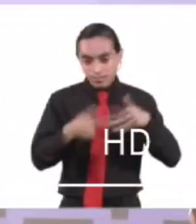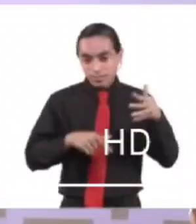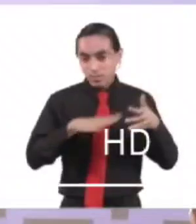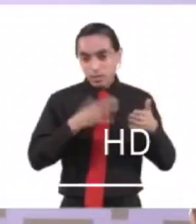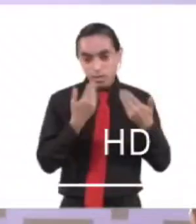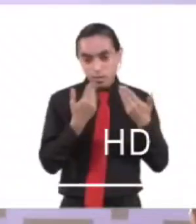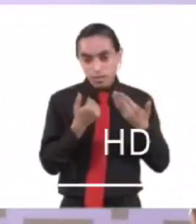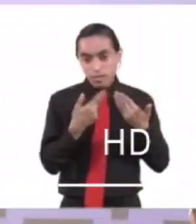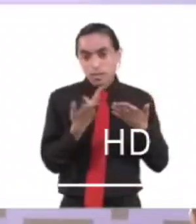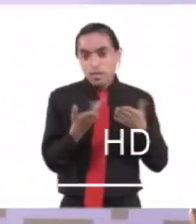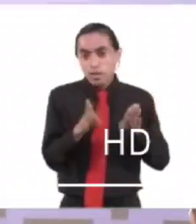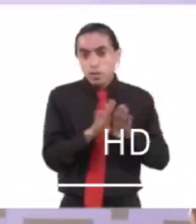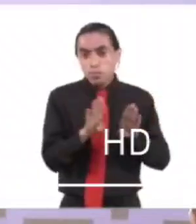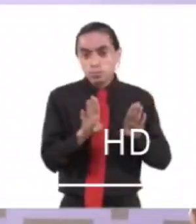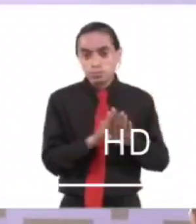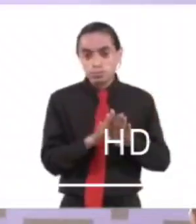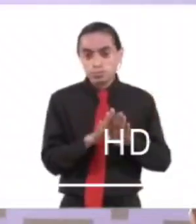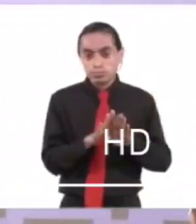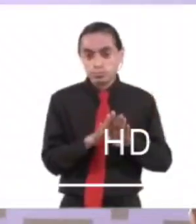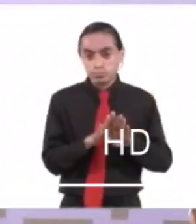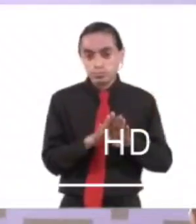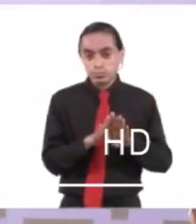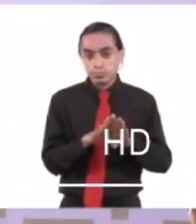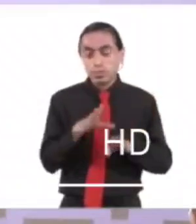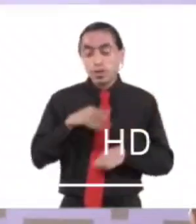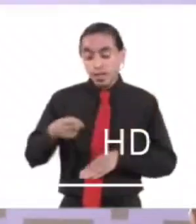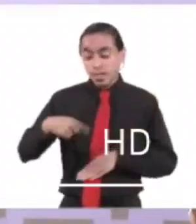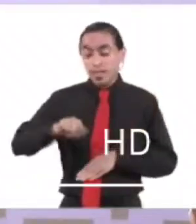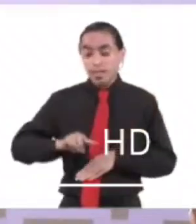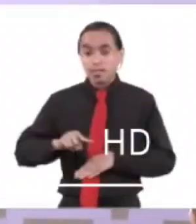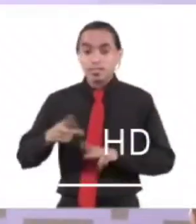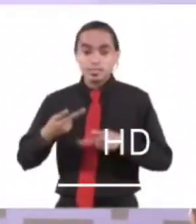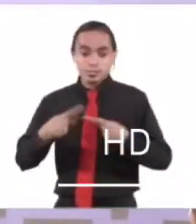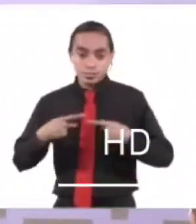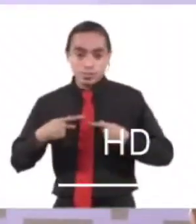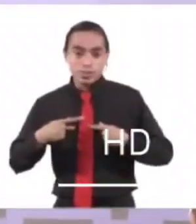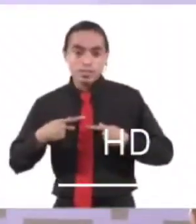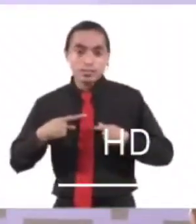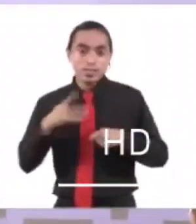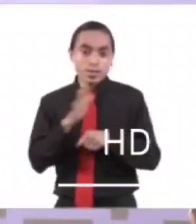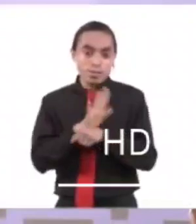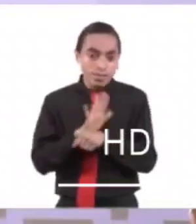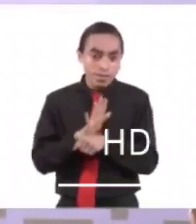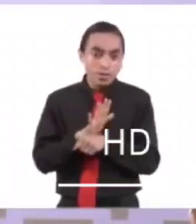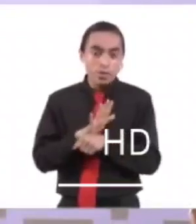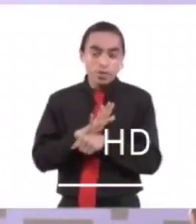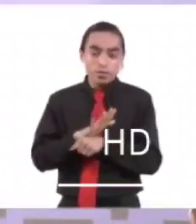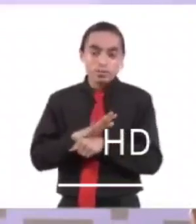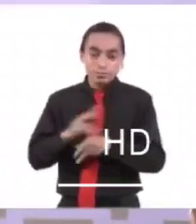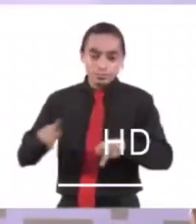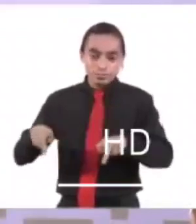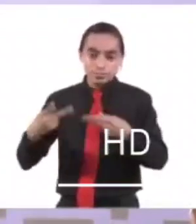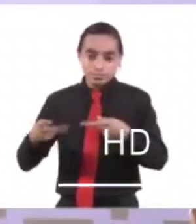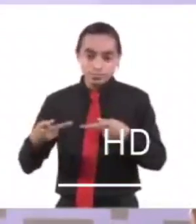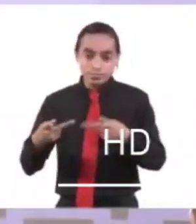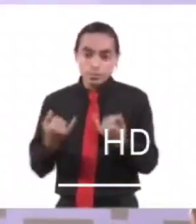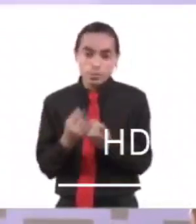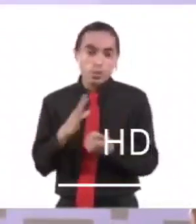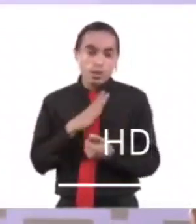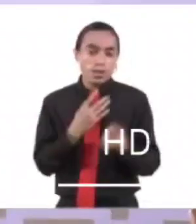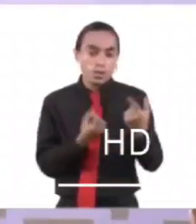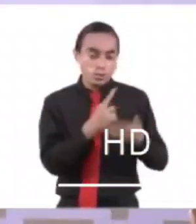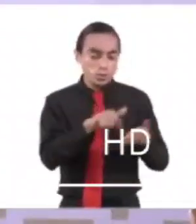comercial era a través de los vendedores de películas de arte de la Cineteca y aquí en Portales, como en muchos